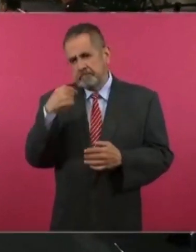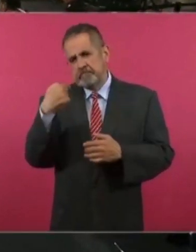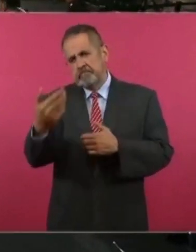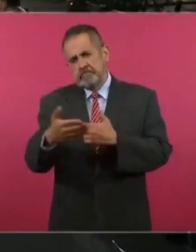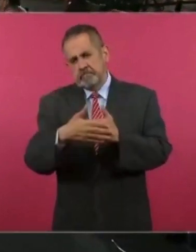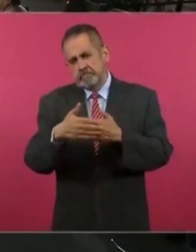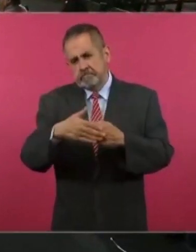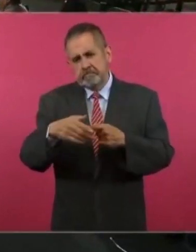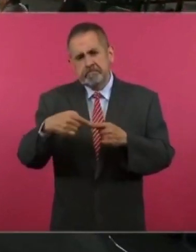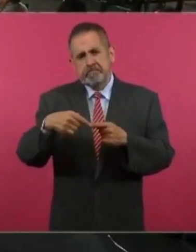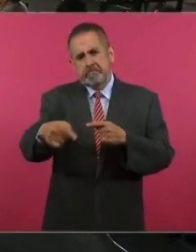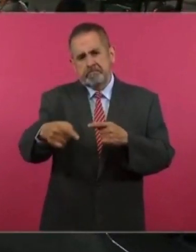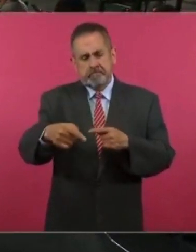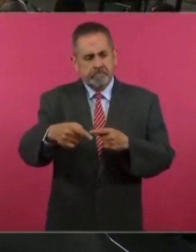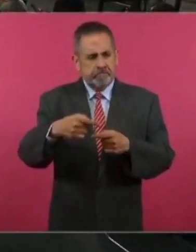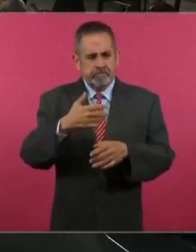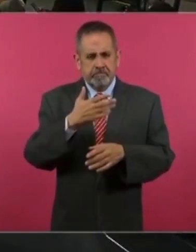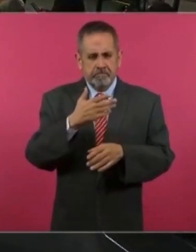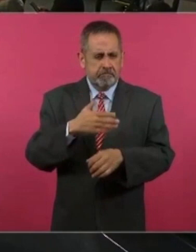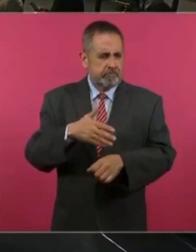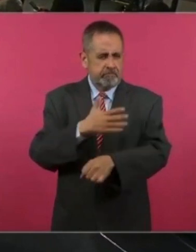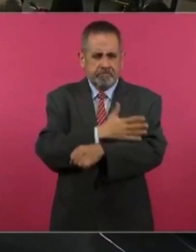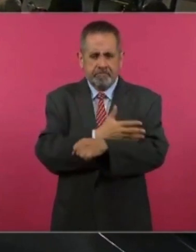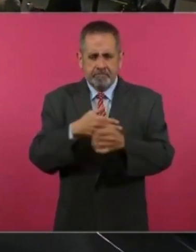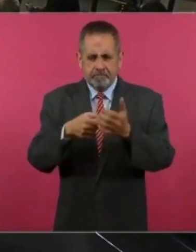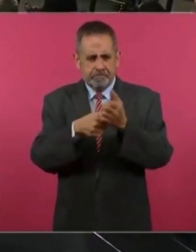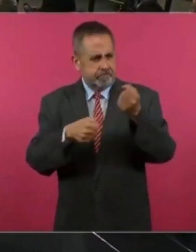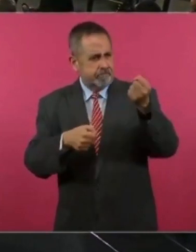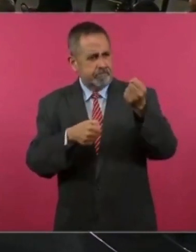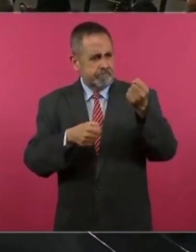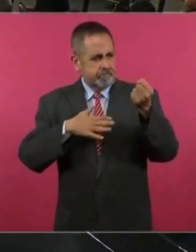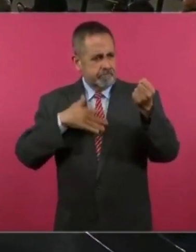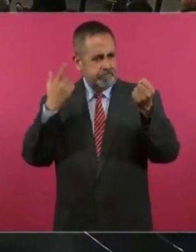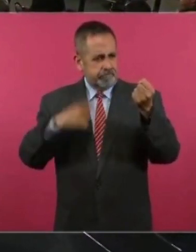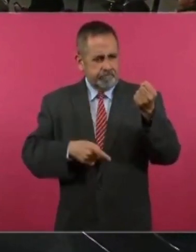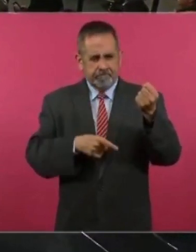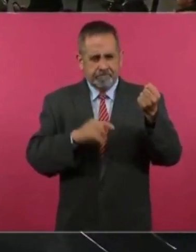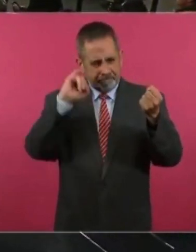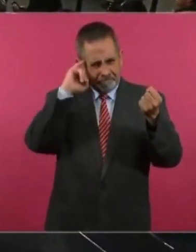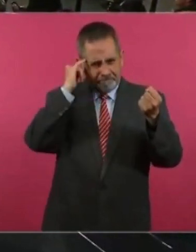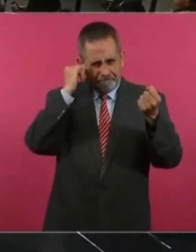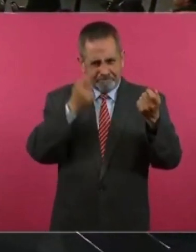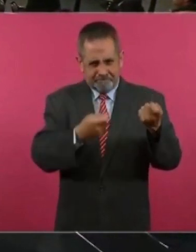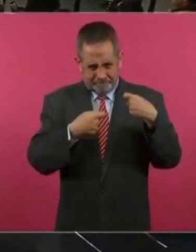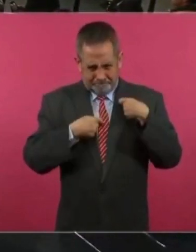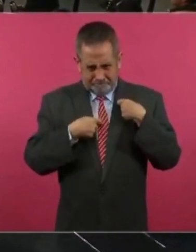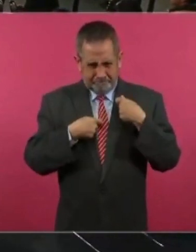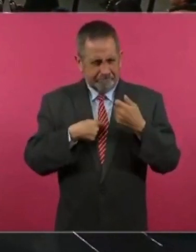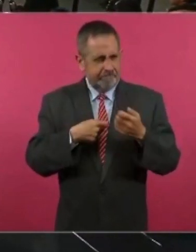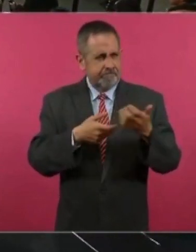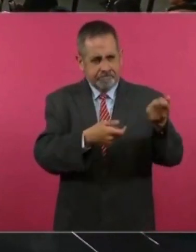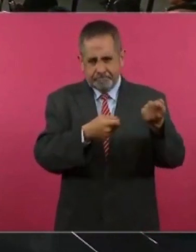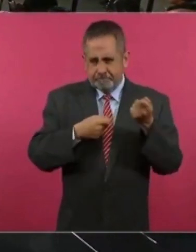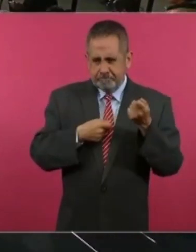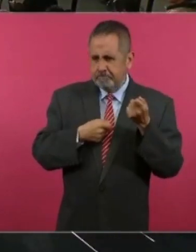sí, el bastón de mando en el movimiento, ya dentro de un mes,